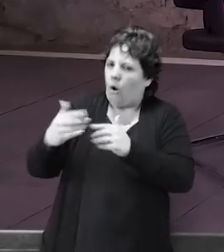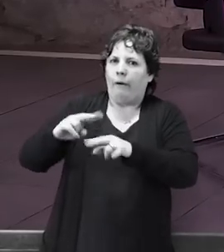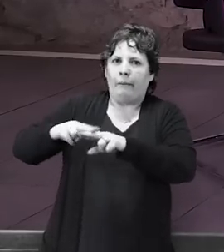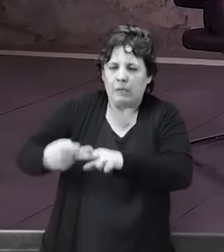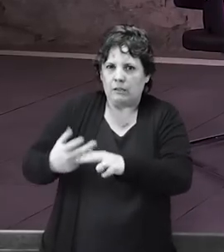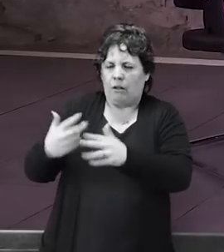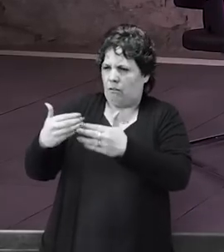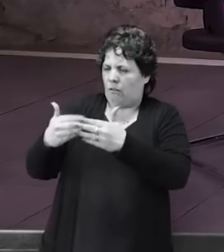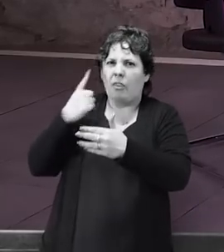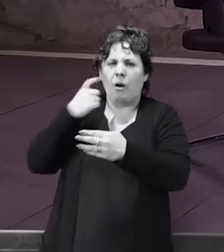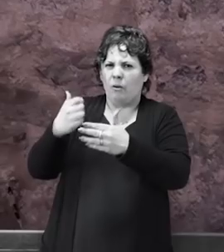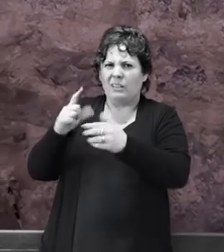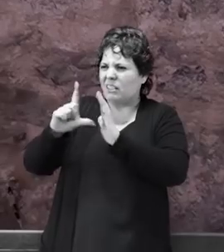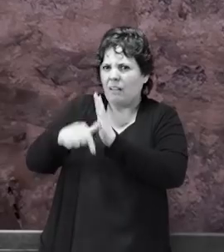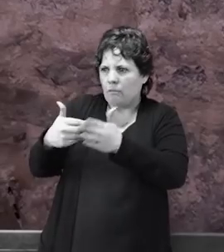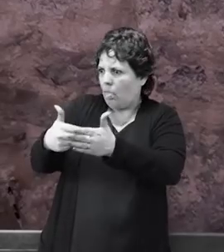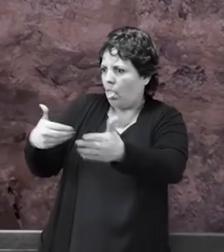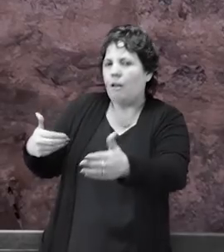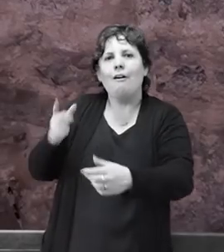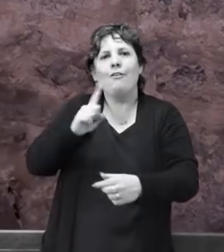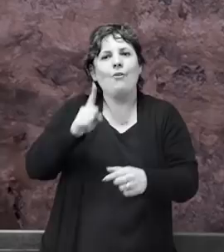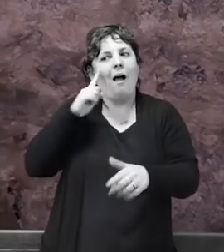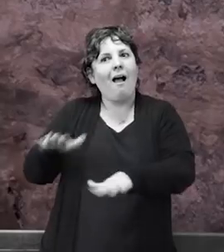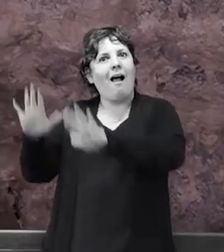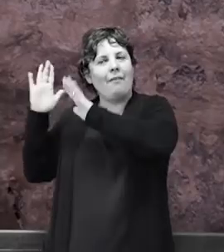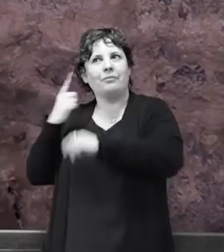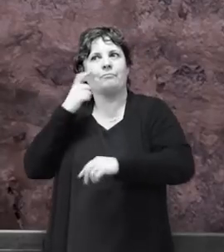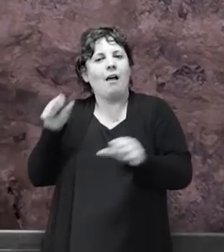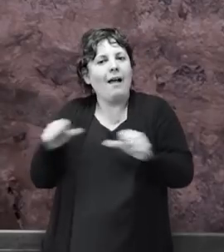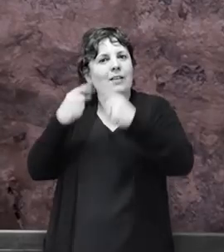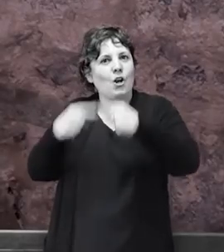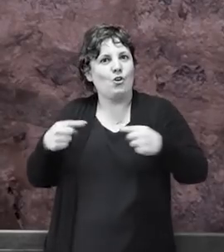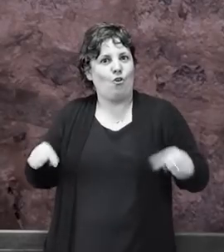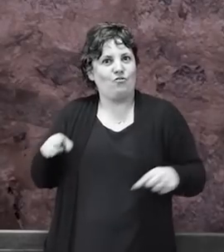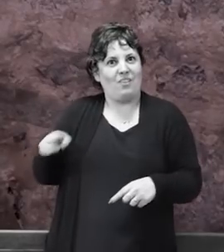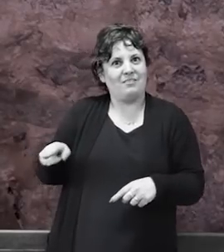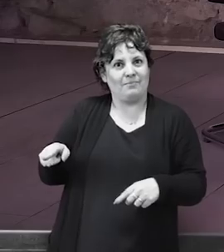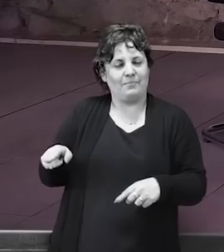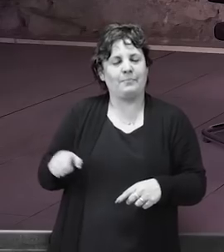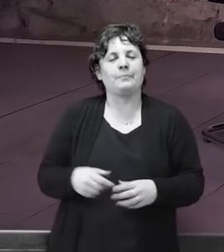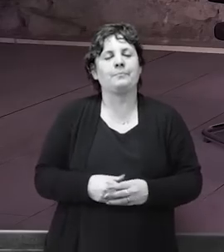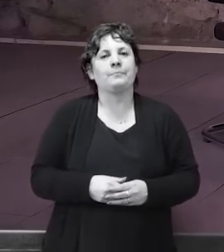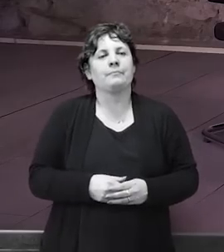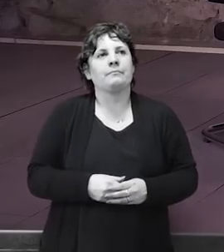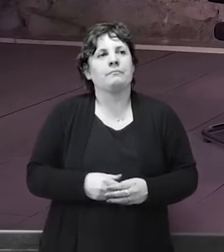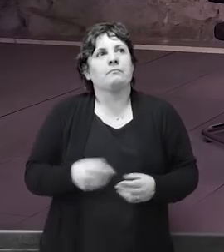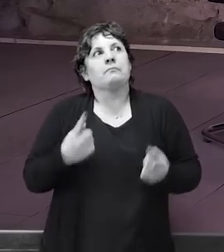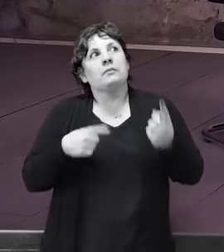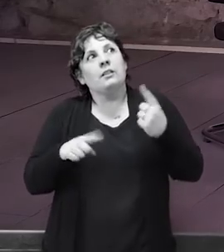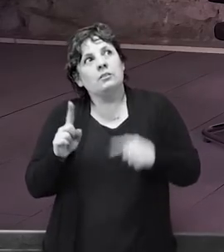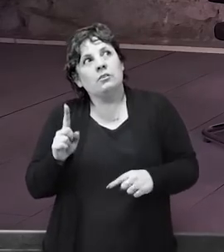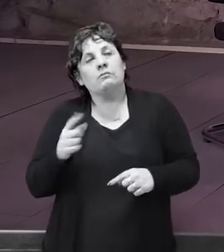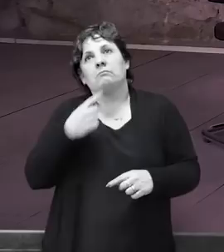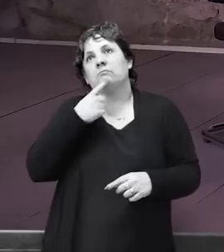ni, o sea, no, lo ideal es intervenir oportunamente en lo que es la educación inicial. Entonces diríamos que